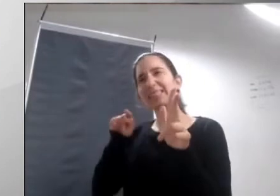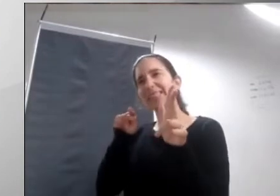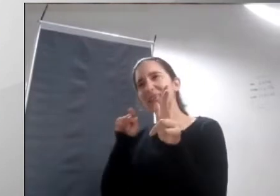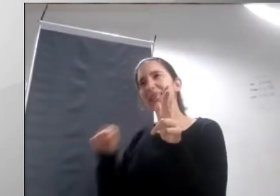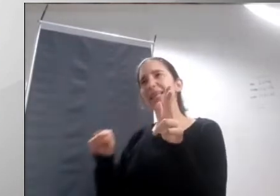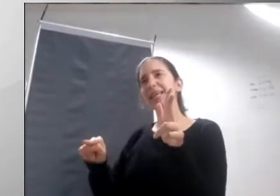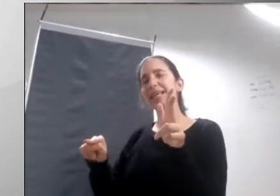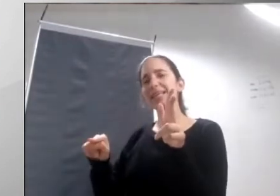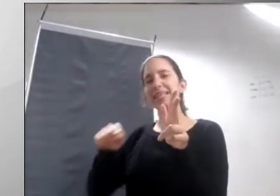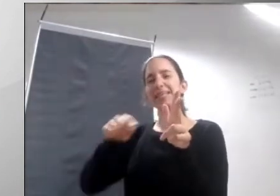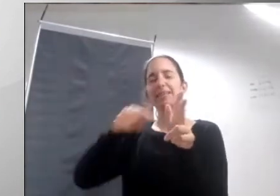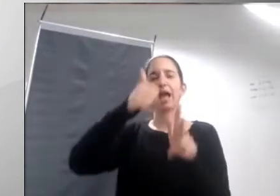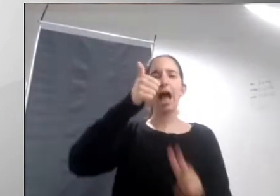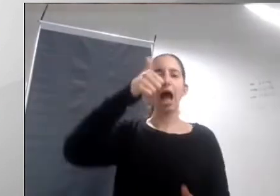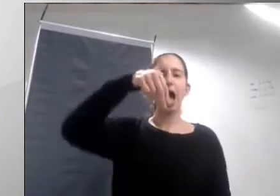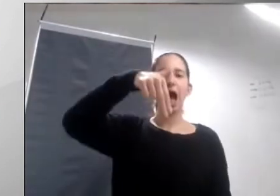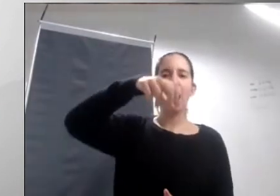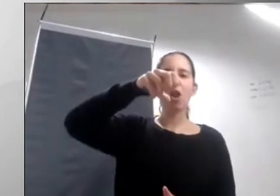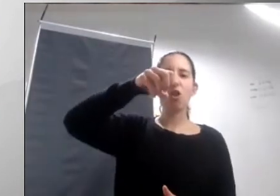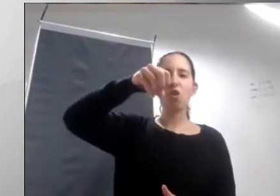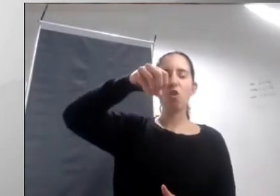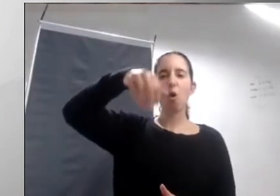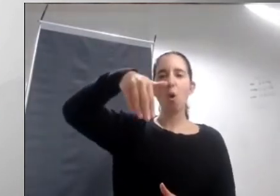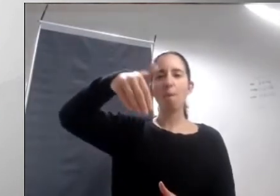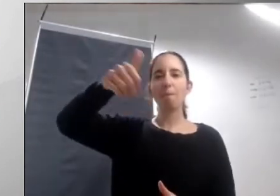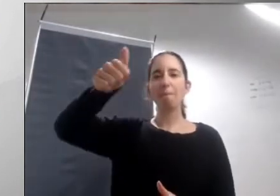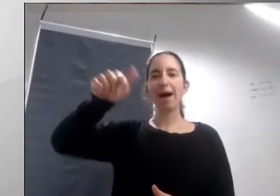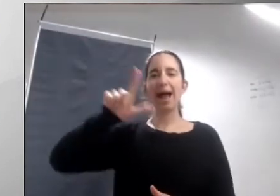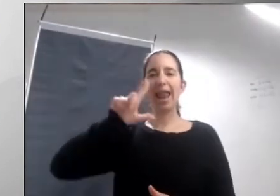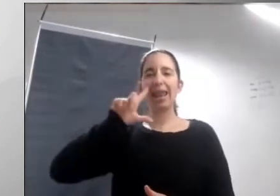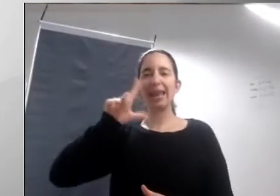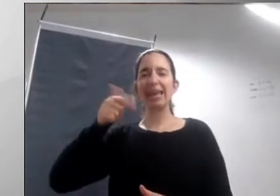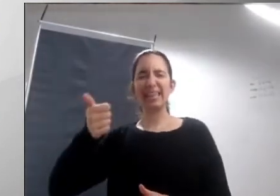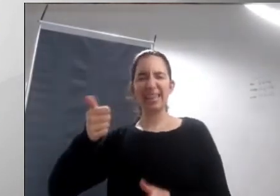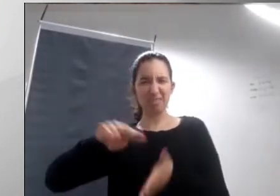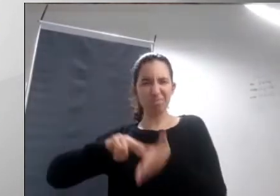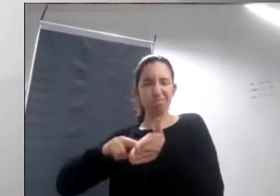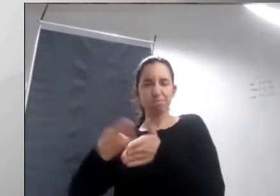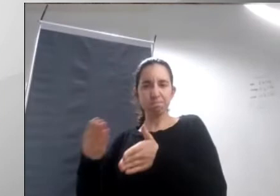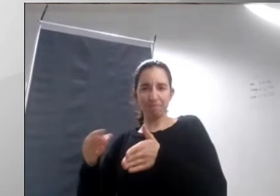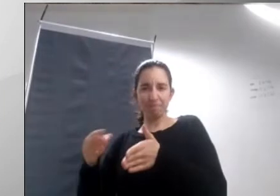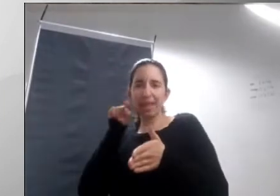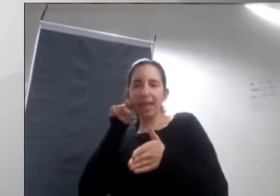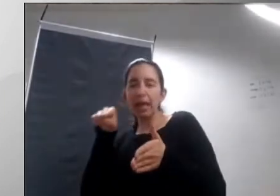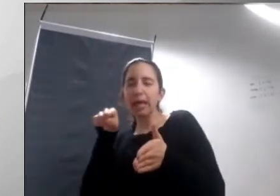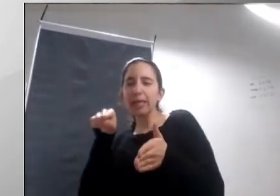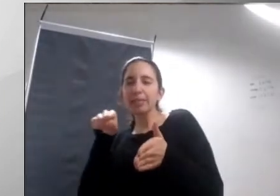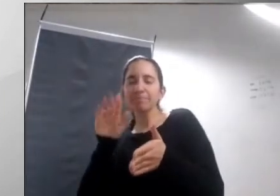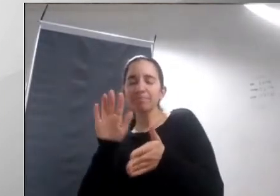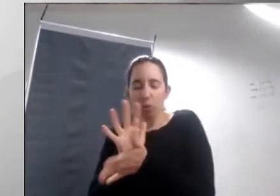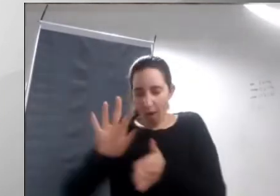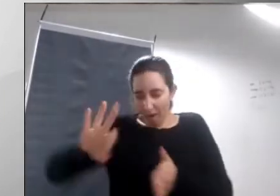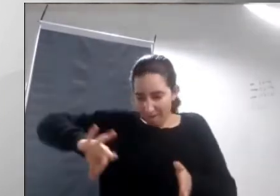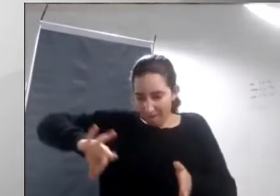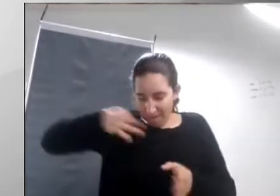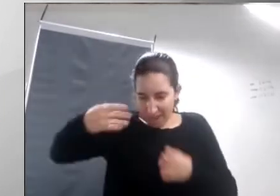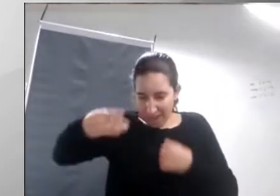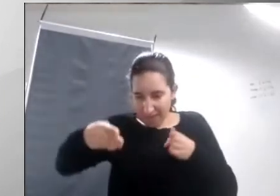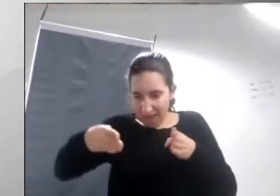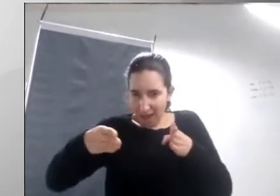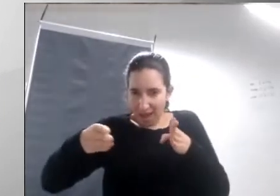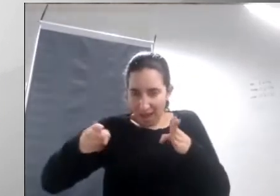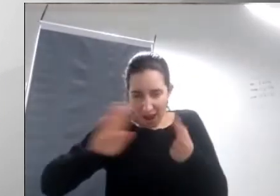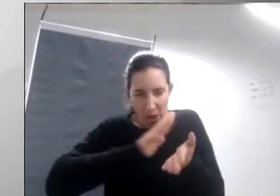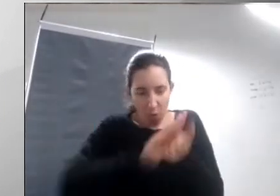ustedes, es la anomalía que crea nuevas condiciones de vida en las que se puede